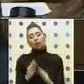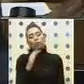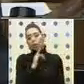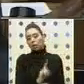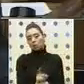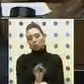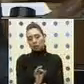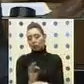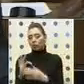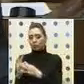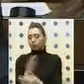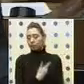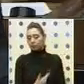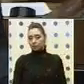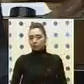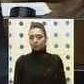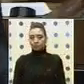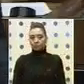inmediata. Gracias, presidente.